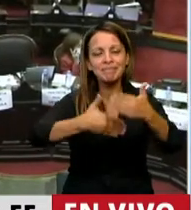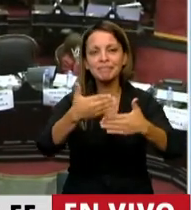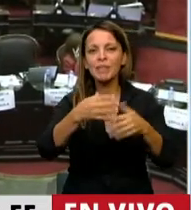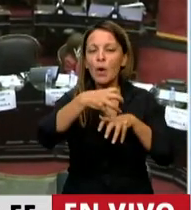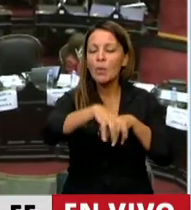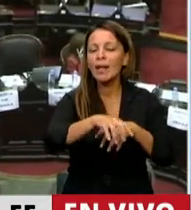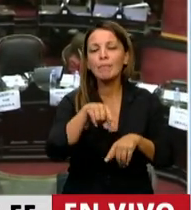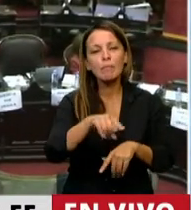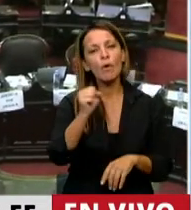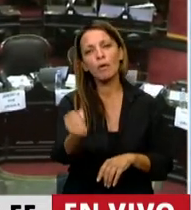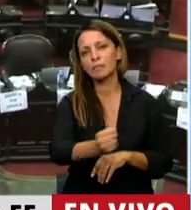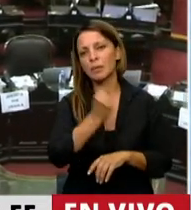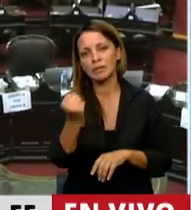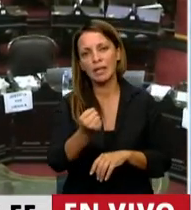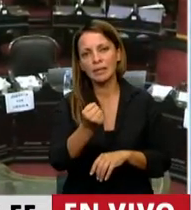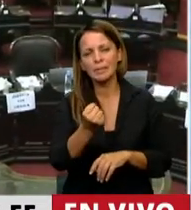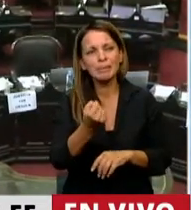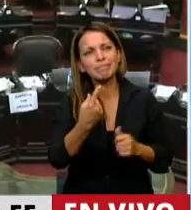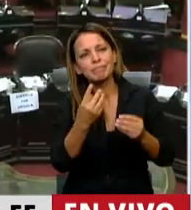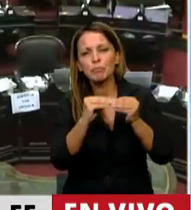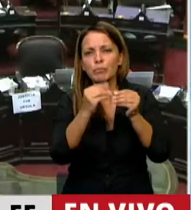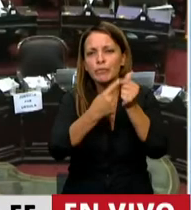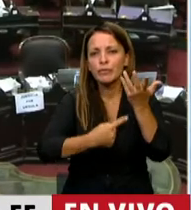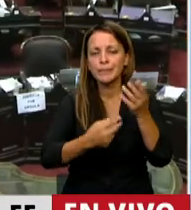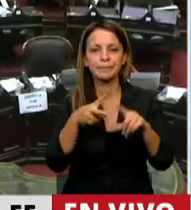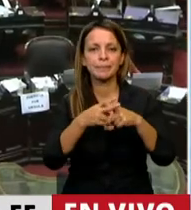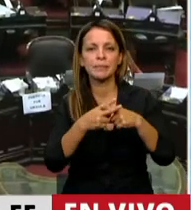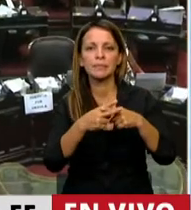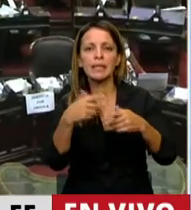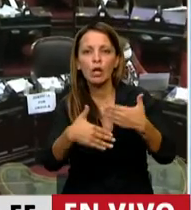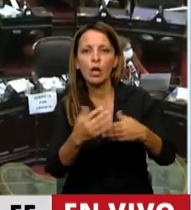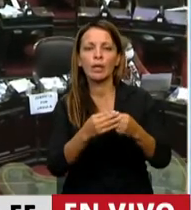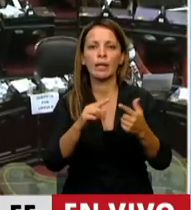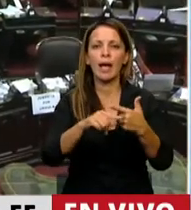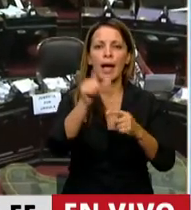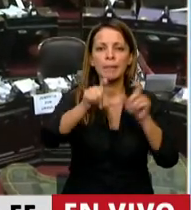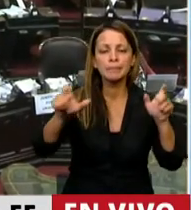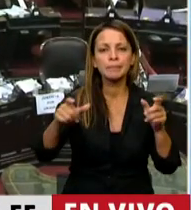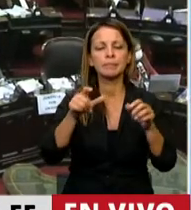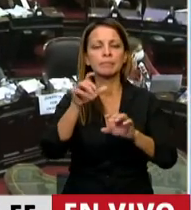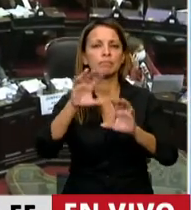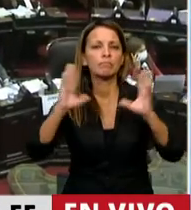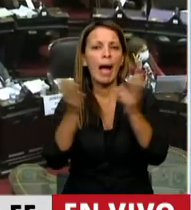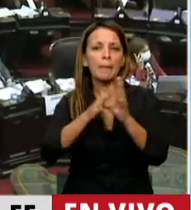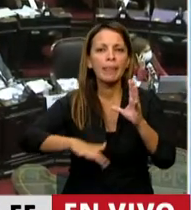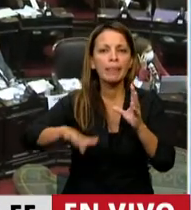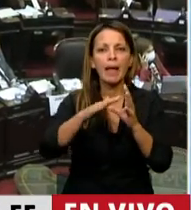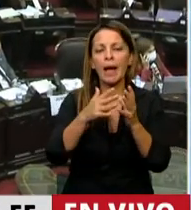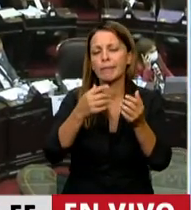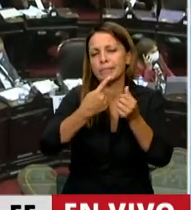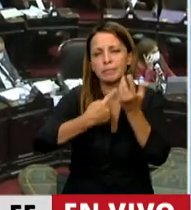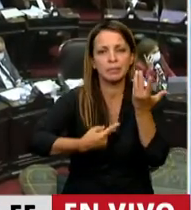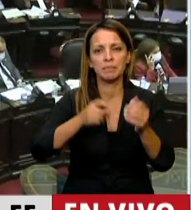tan importante en todo sentido, tecnológica, medioambiental, humana, laboral, para la